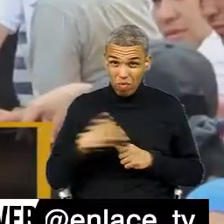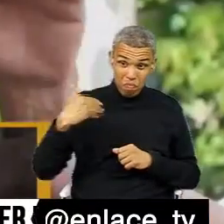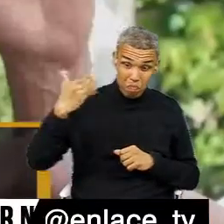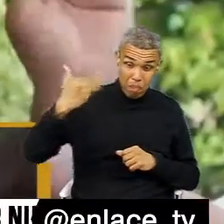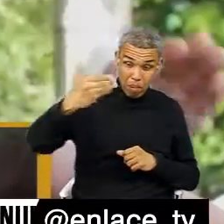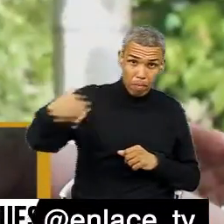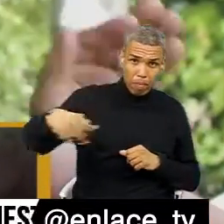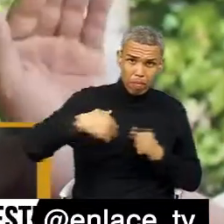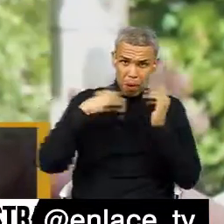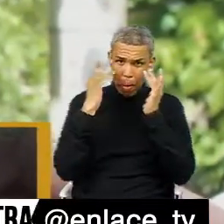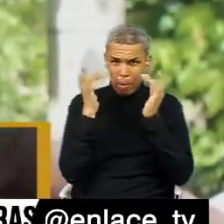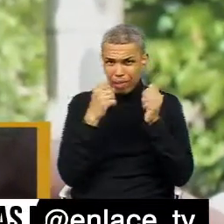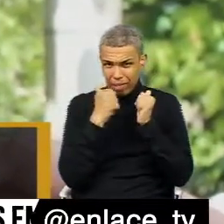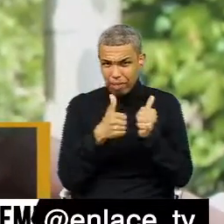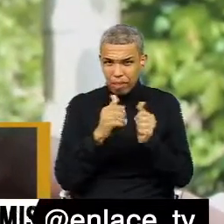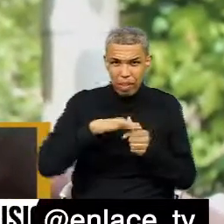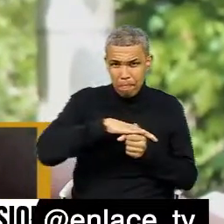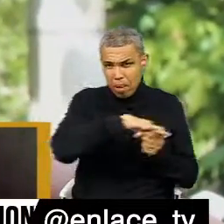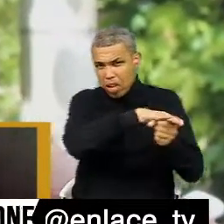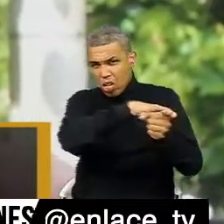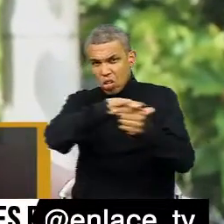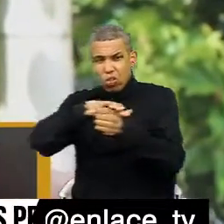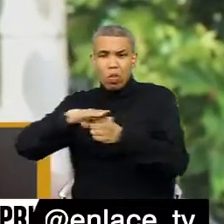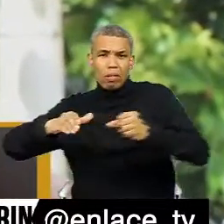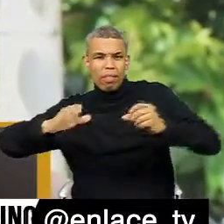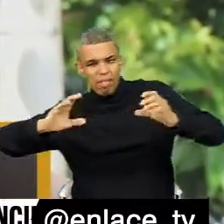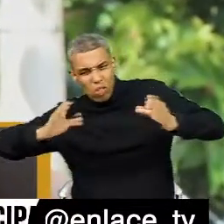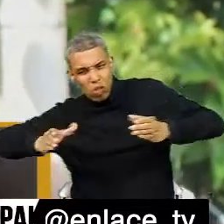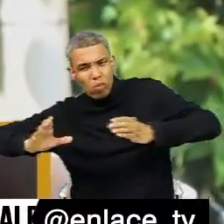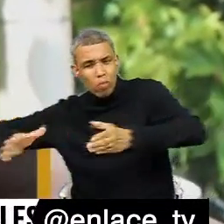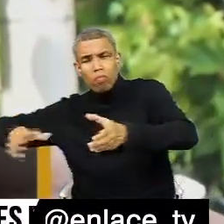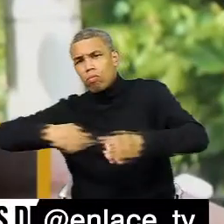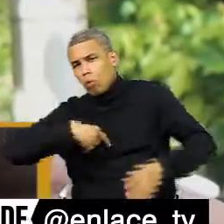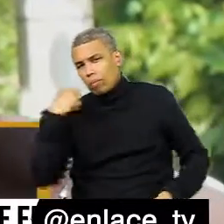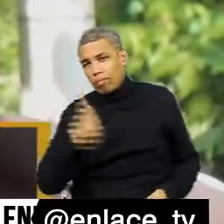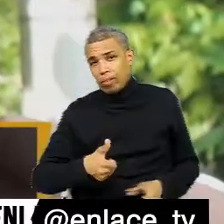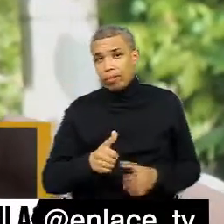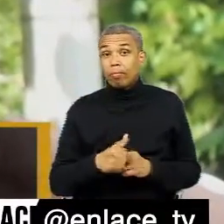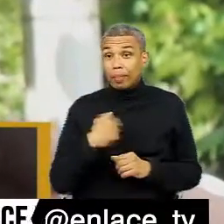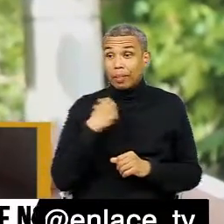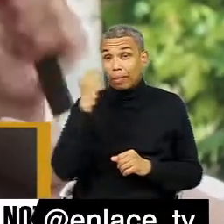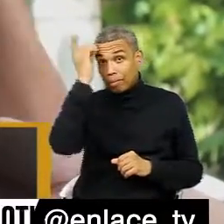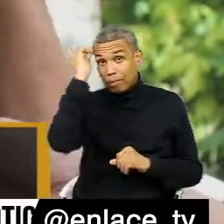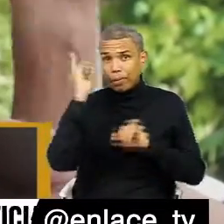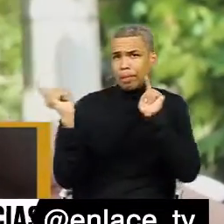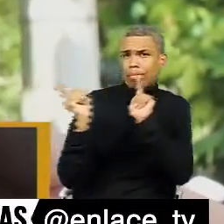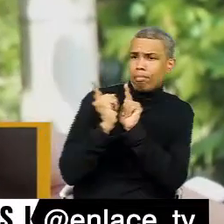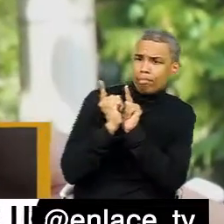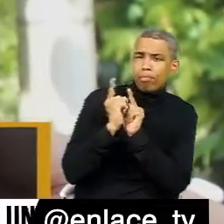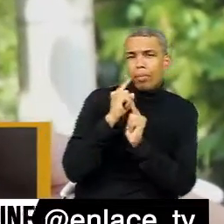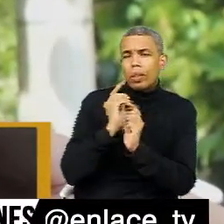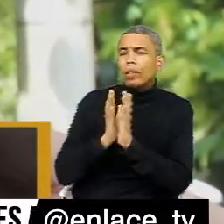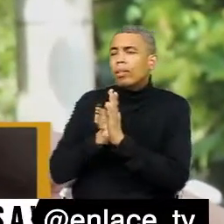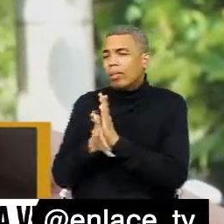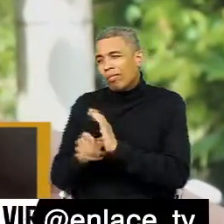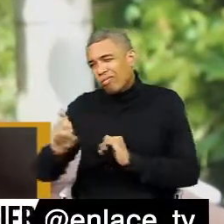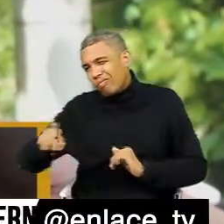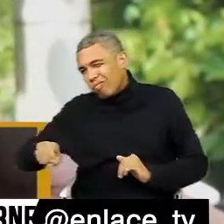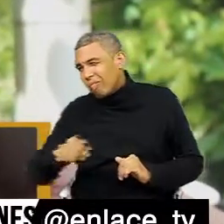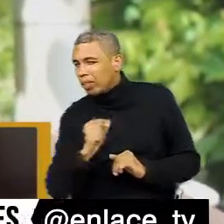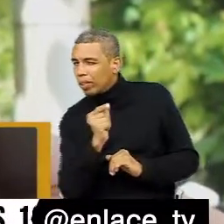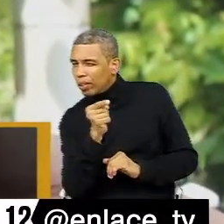Torres, para toda la comuna 5, para toda Barranca Bermeja. Contento con el señor alcalde, le expliqué también sobre la necesidad que tenemos de la construcción de la doble calzada. Mandó